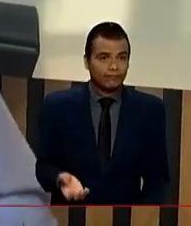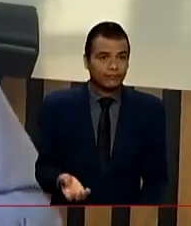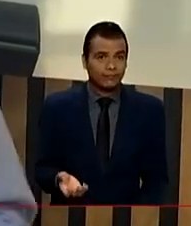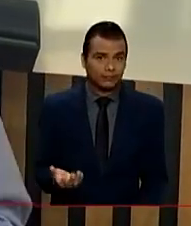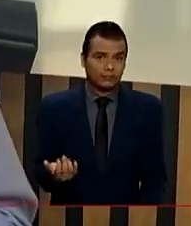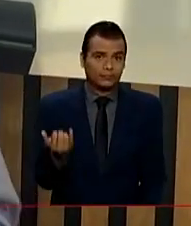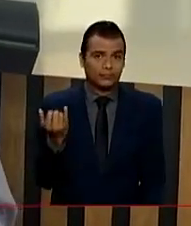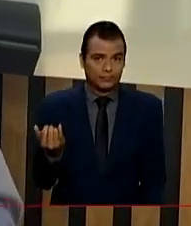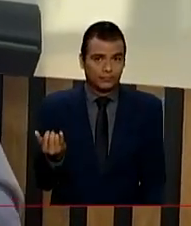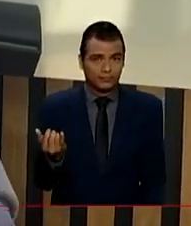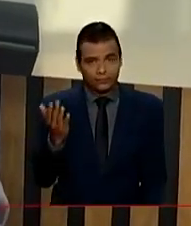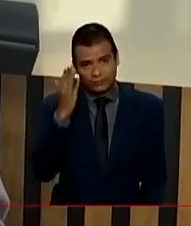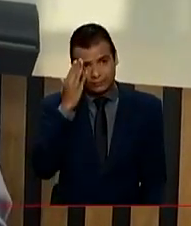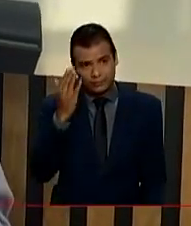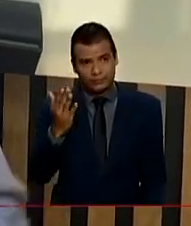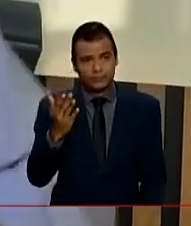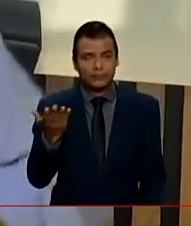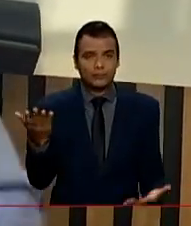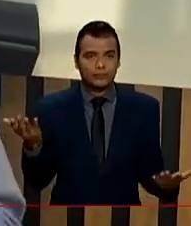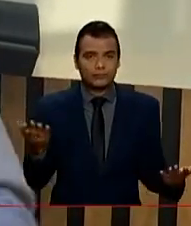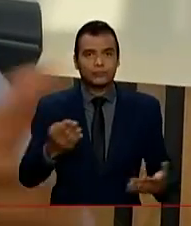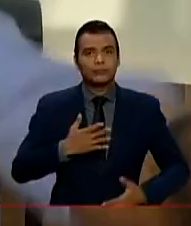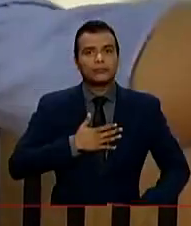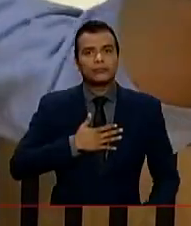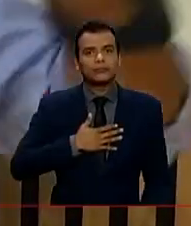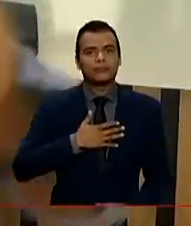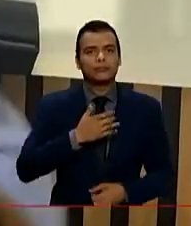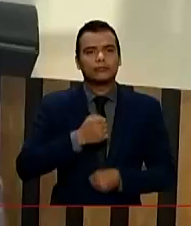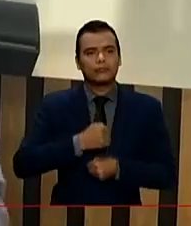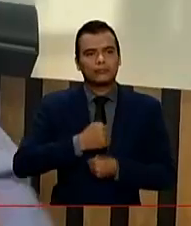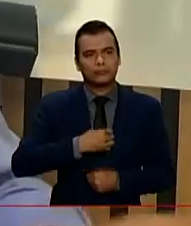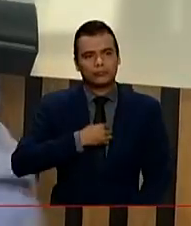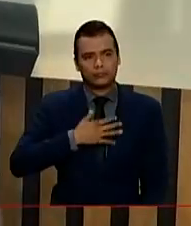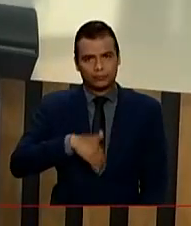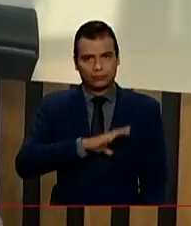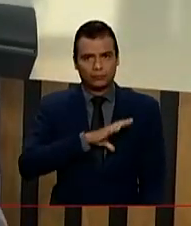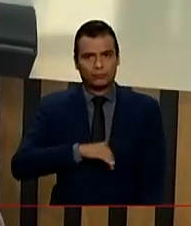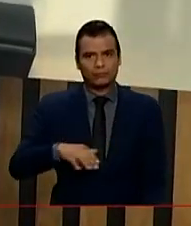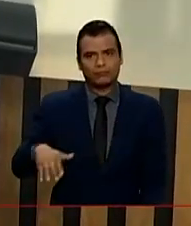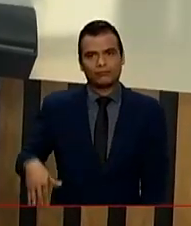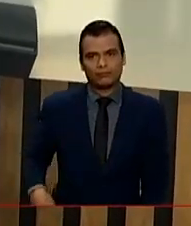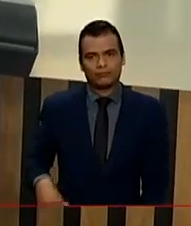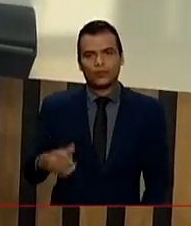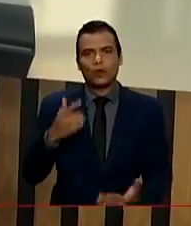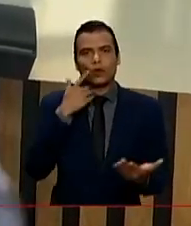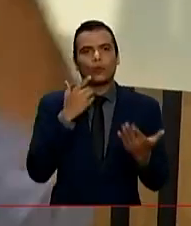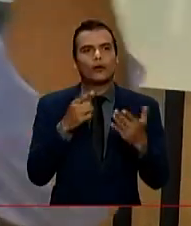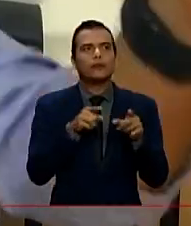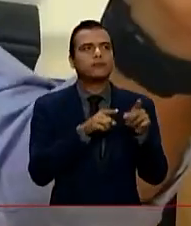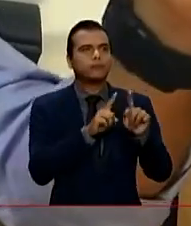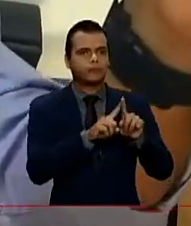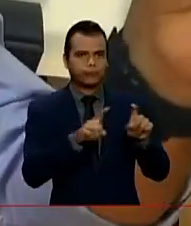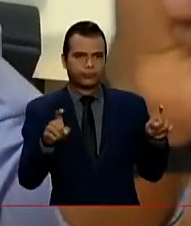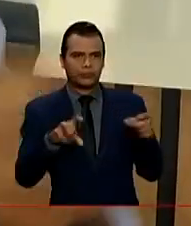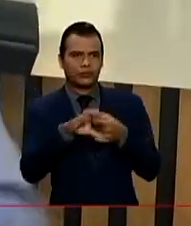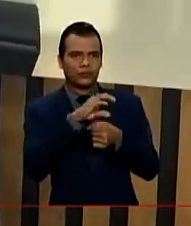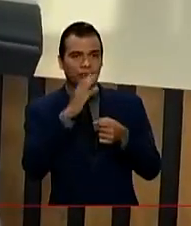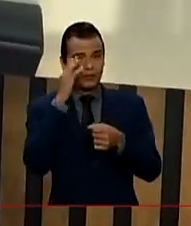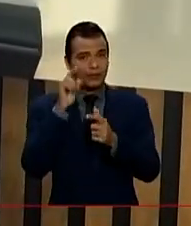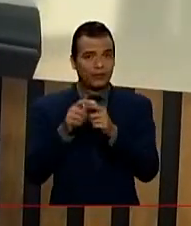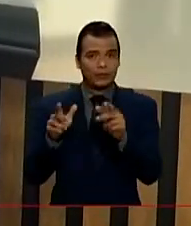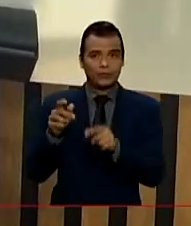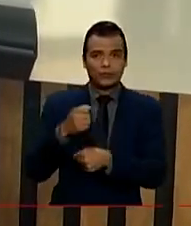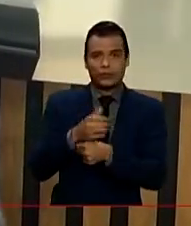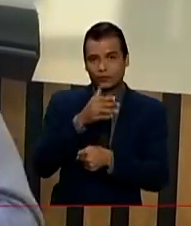estamos viendo cómo en materia de mercado laboral Cali está rezagado frente a las principales ciudades, lo que muestra simplemente alta tasa de desempleo